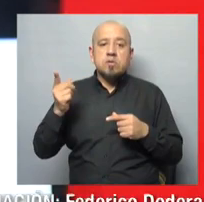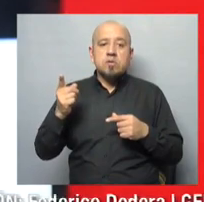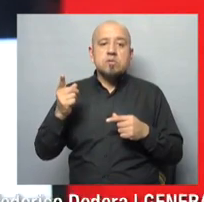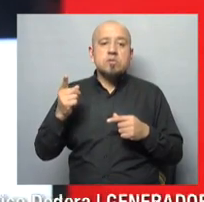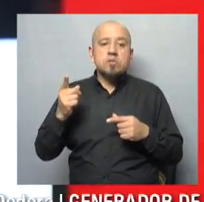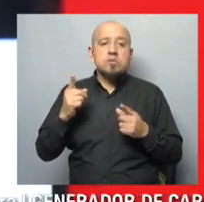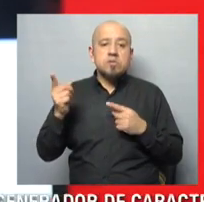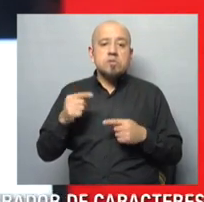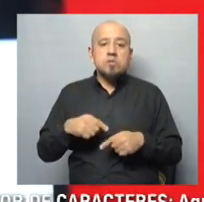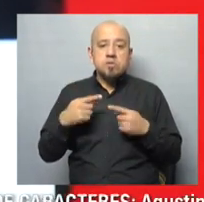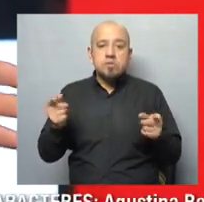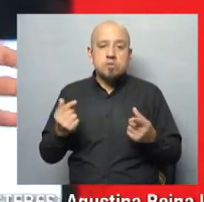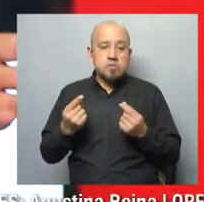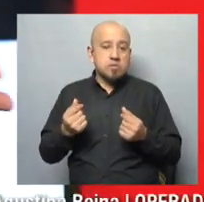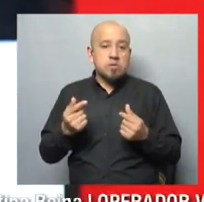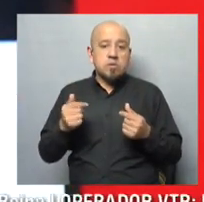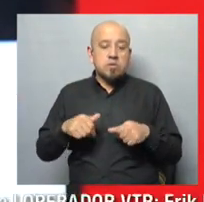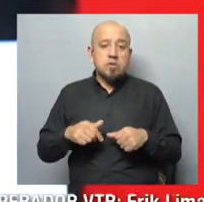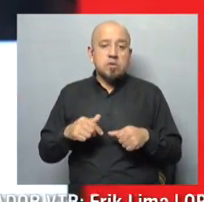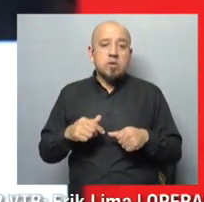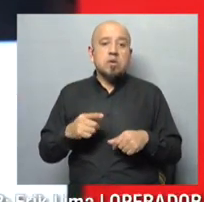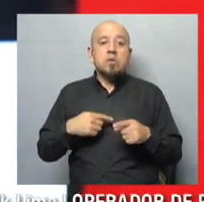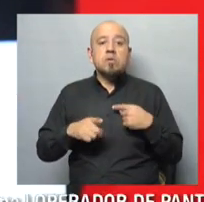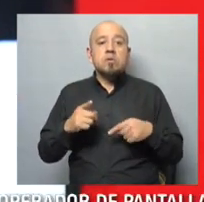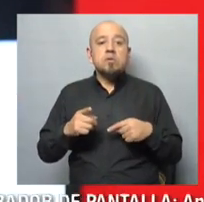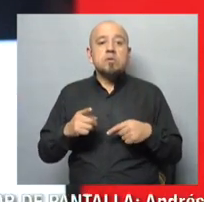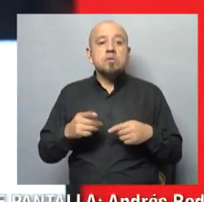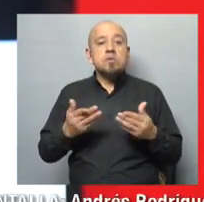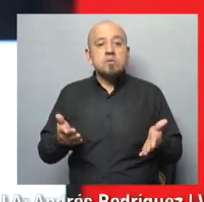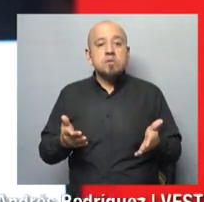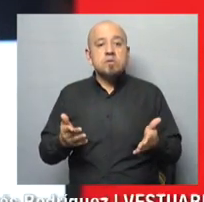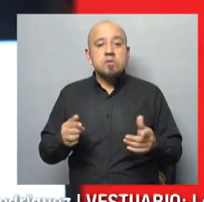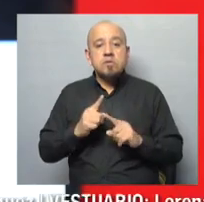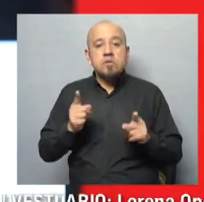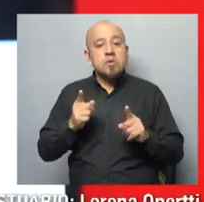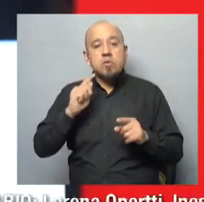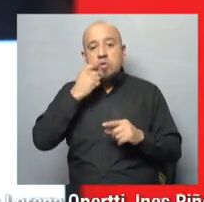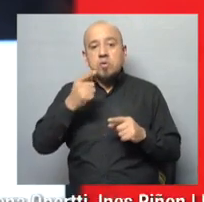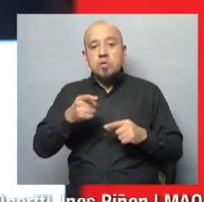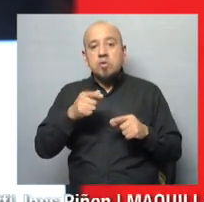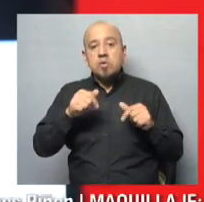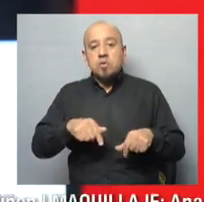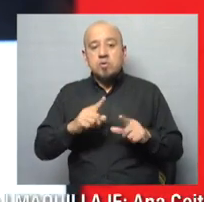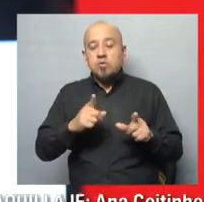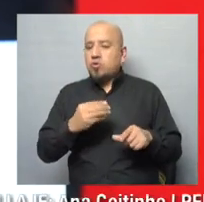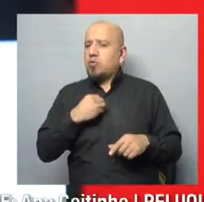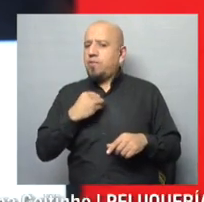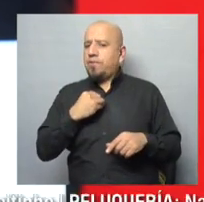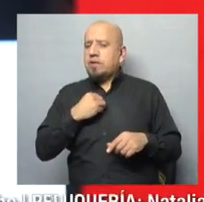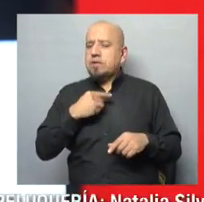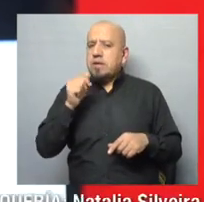aún aunque la diferencia de precio no sea la que haya hoy este o sea no es no te gusta es desconfiar de lo propio